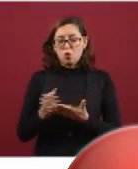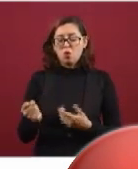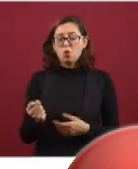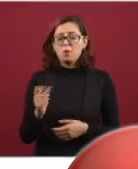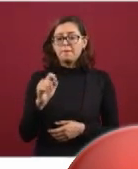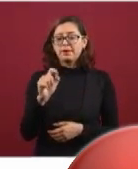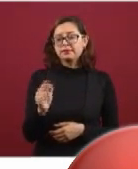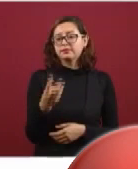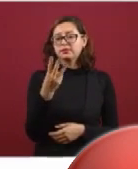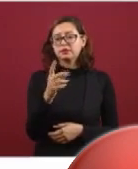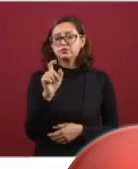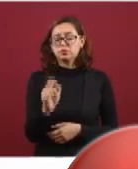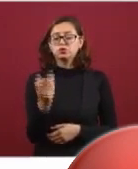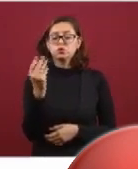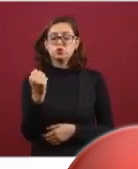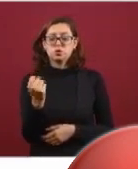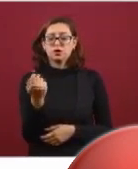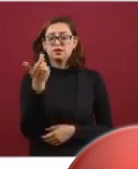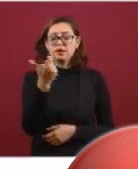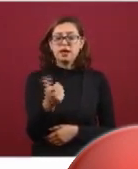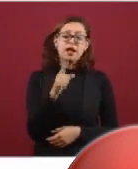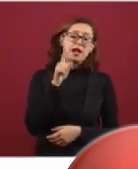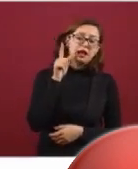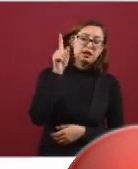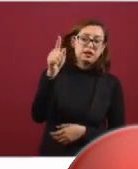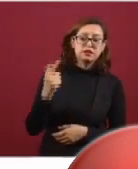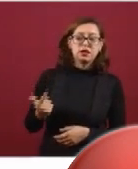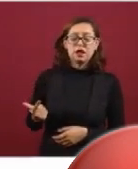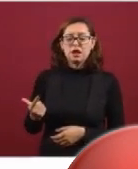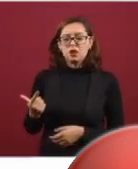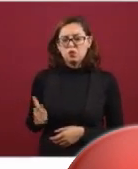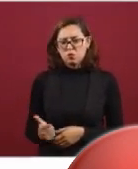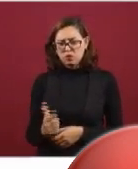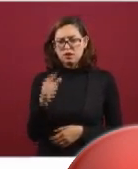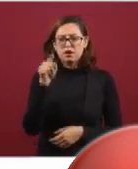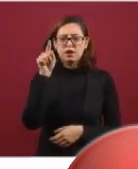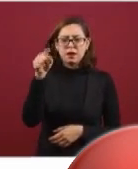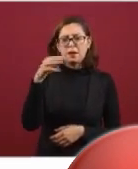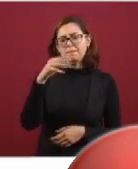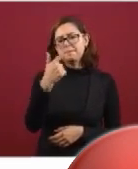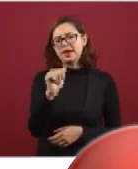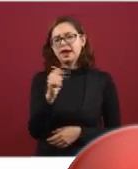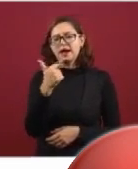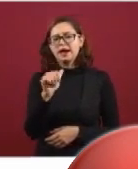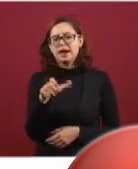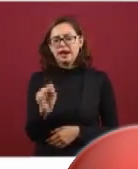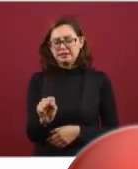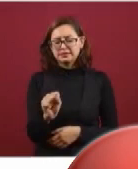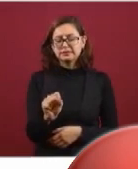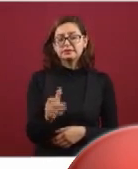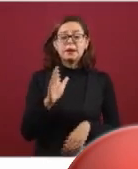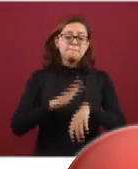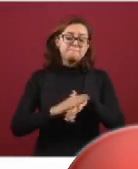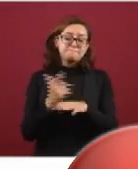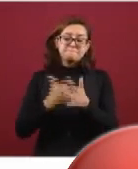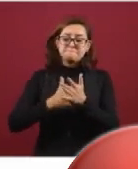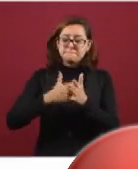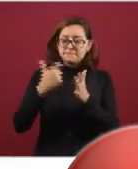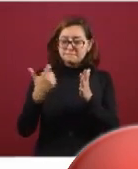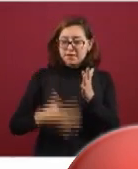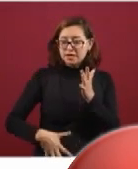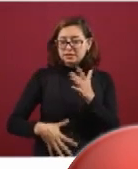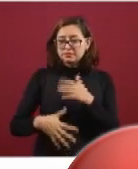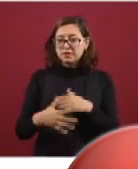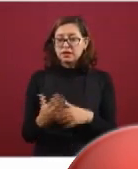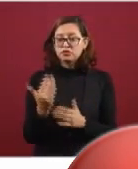litro, y lo encontramos en Pénjamo, Guanajuato, Megagas Gasolineras SADCB, mientras que el más económico